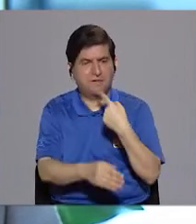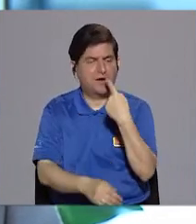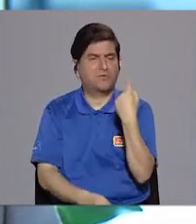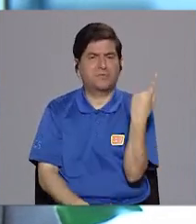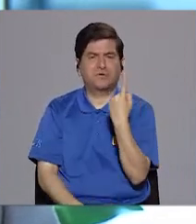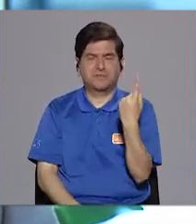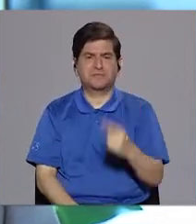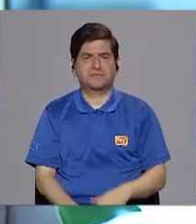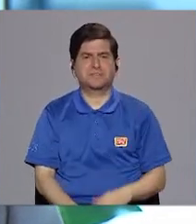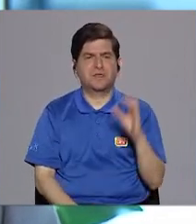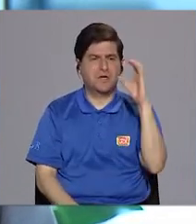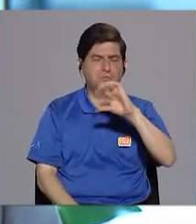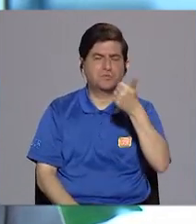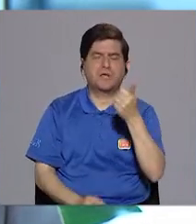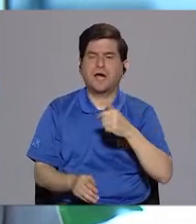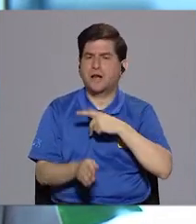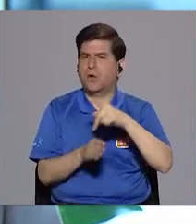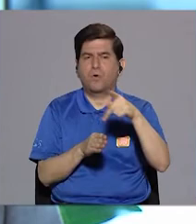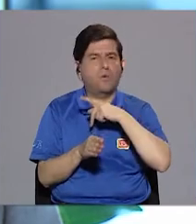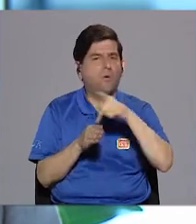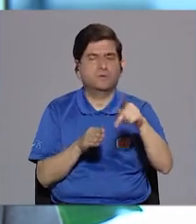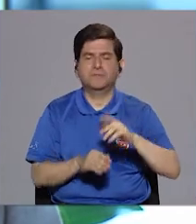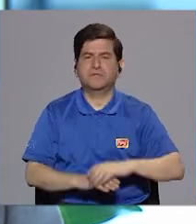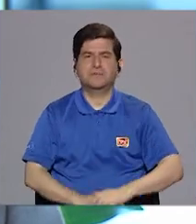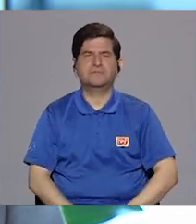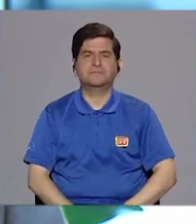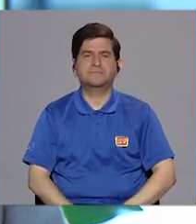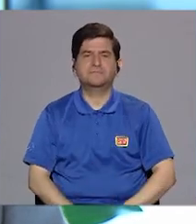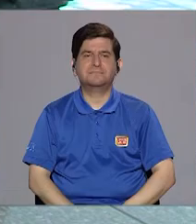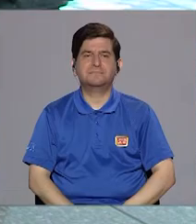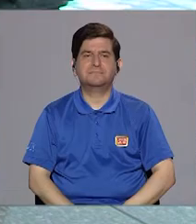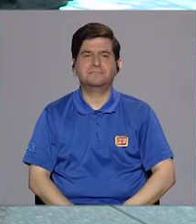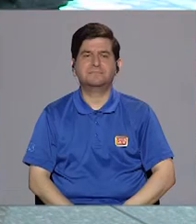les dicen que deben de buscar otra profesión.